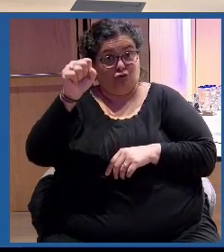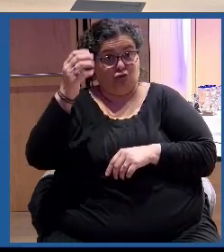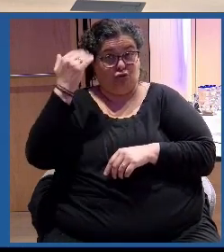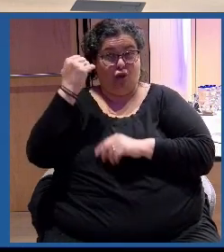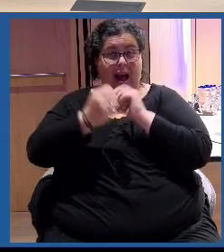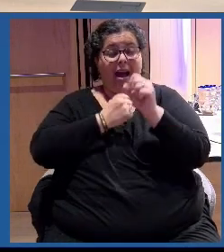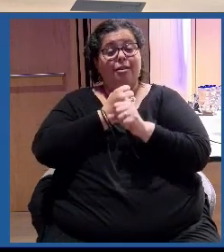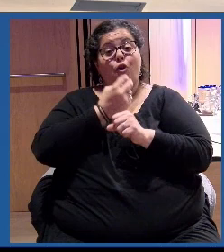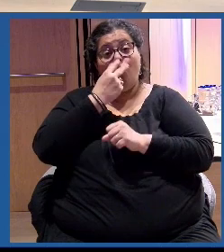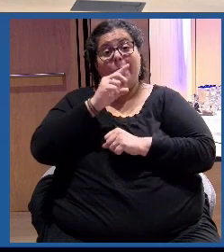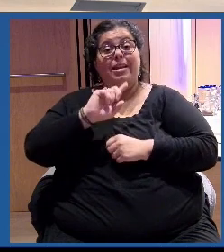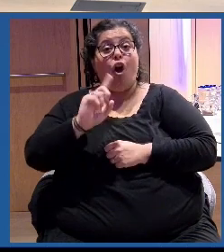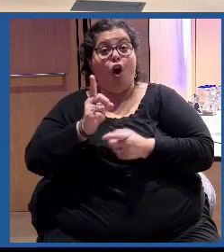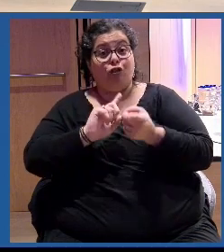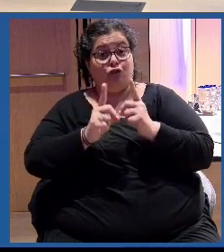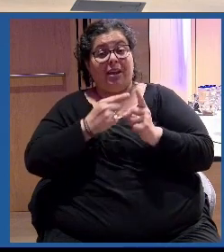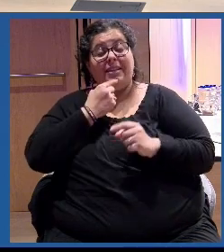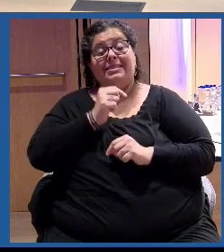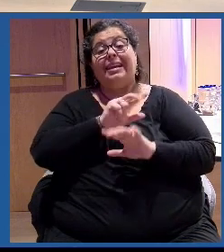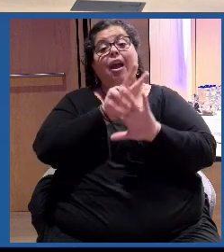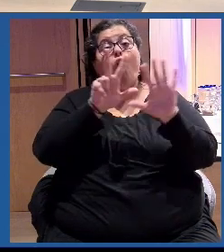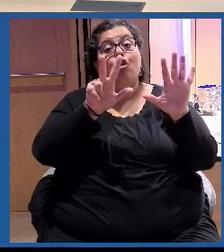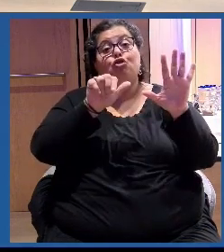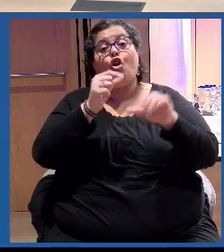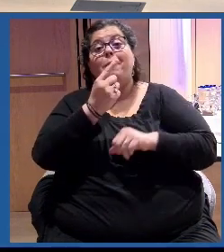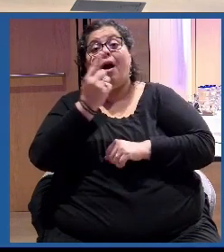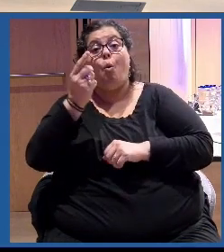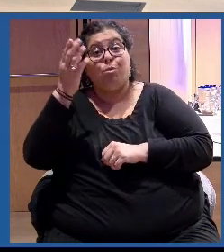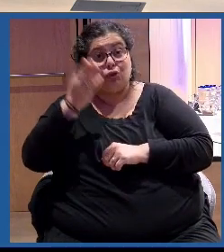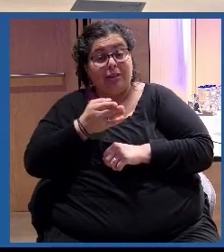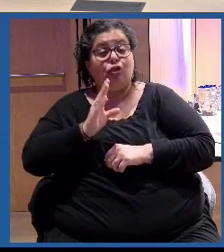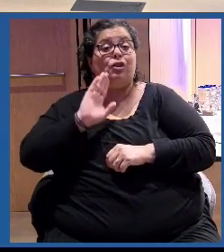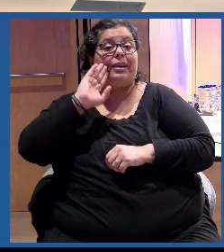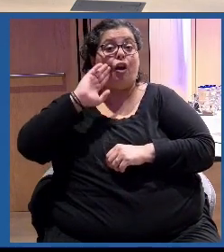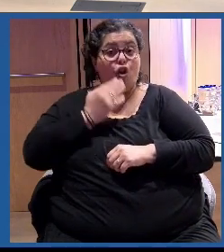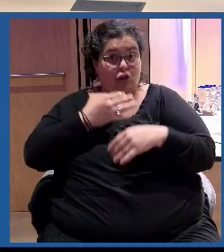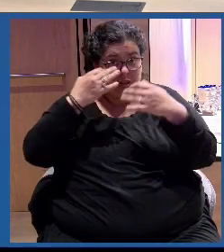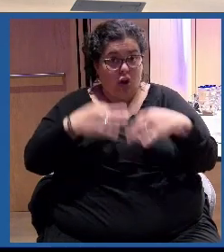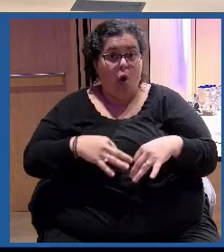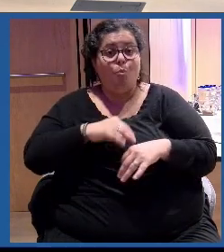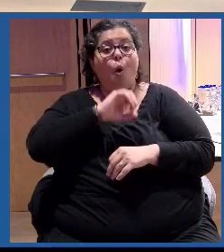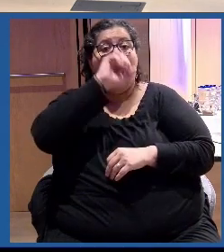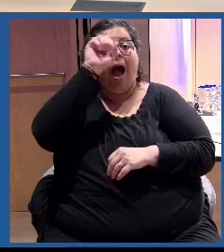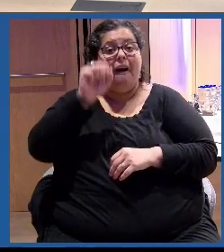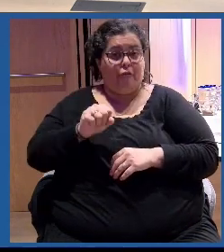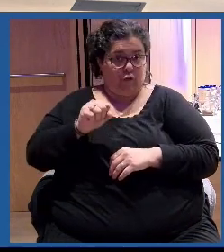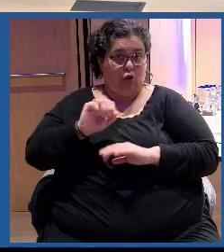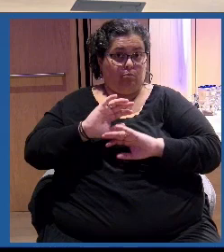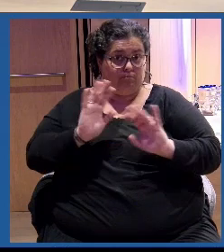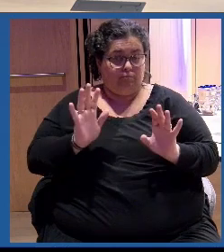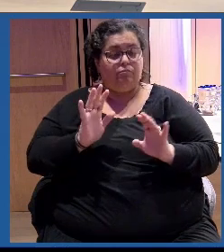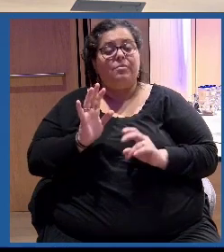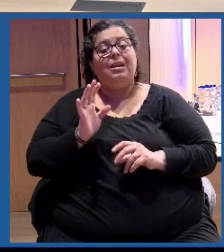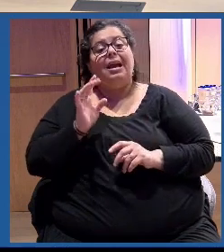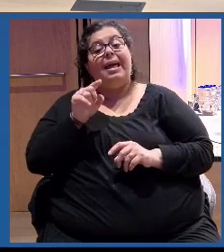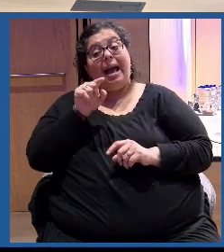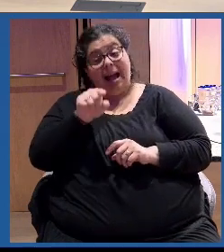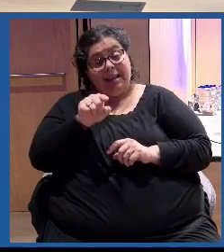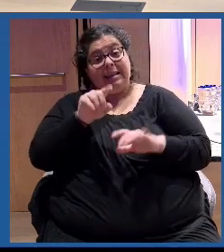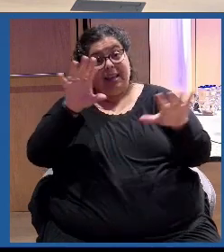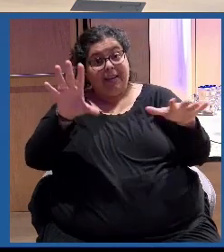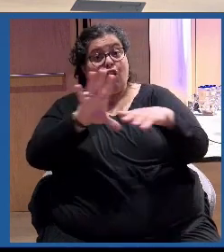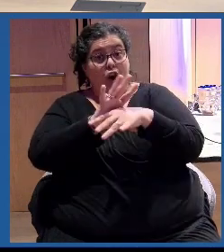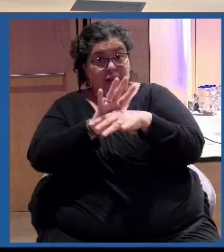2011, el 8,1% de la población uruguaya se reconocía como afrodescendiente. Entonces, de ahí